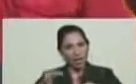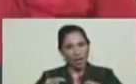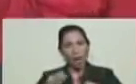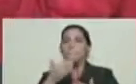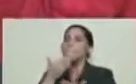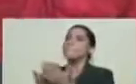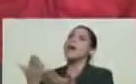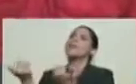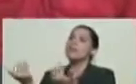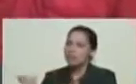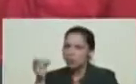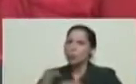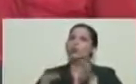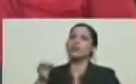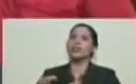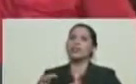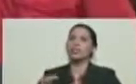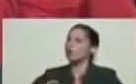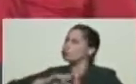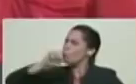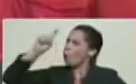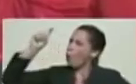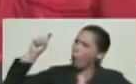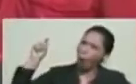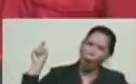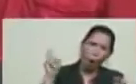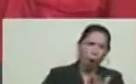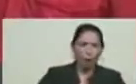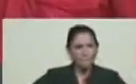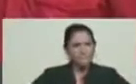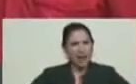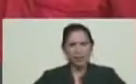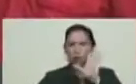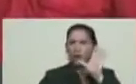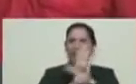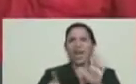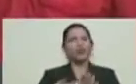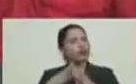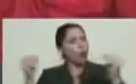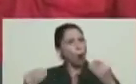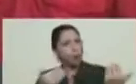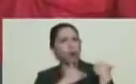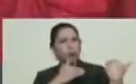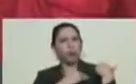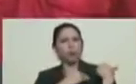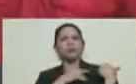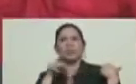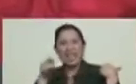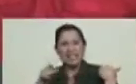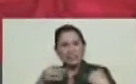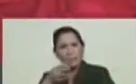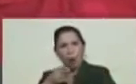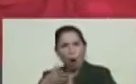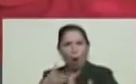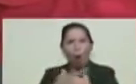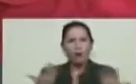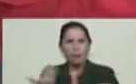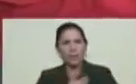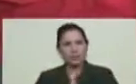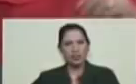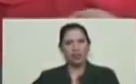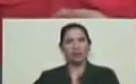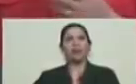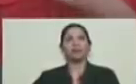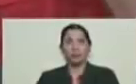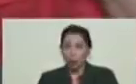y que se aplique todo el peso de la ley a todos los responsables de este atentado cobarde. Pero también